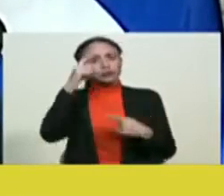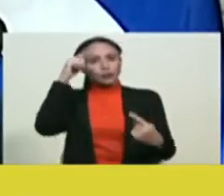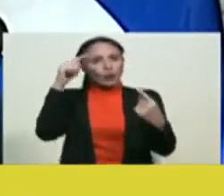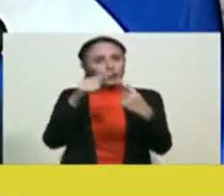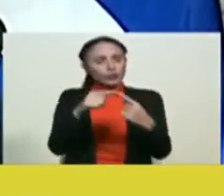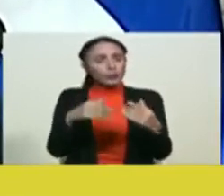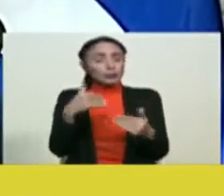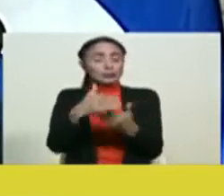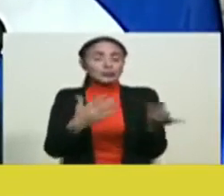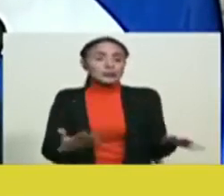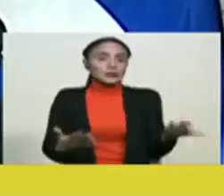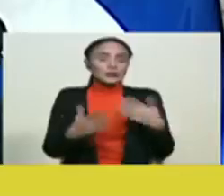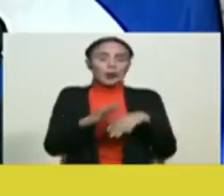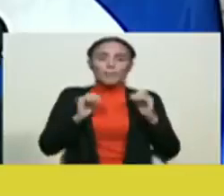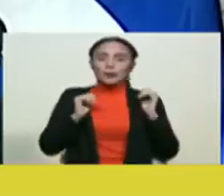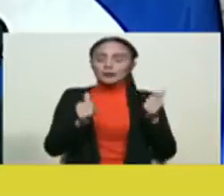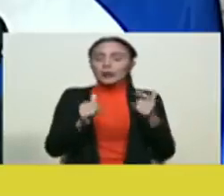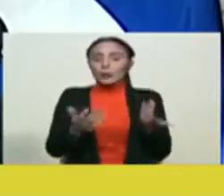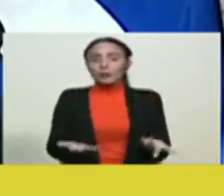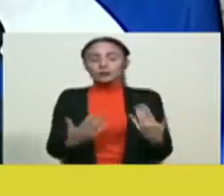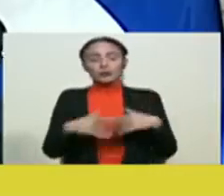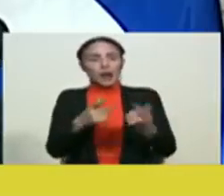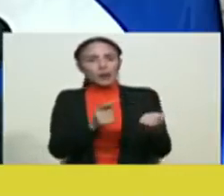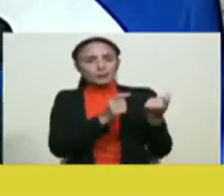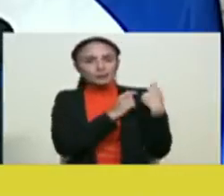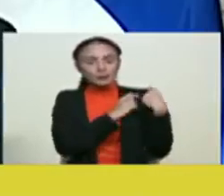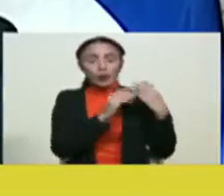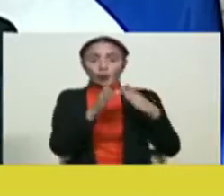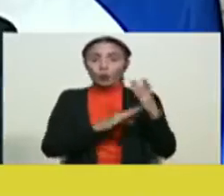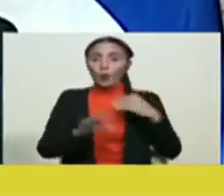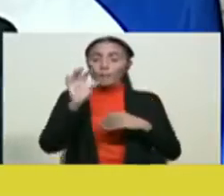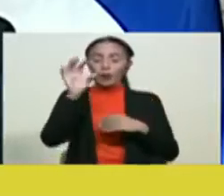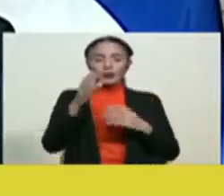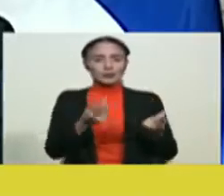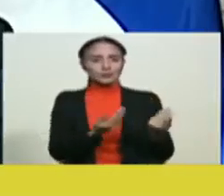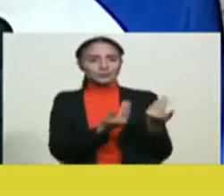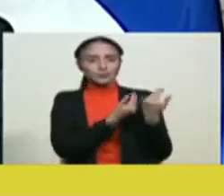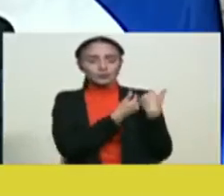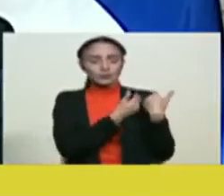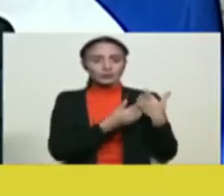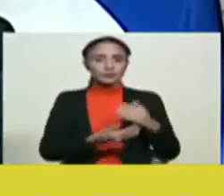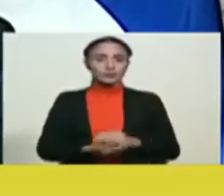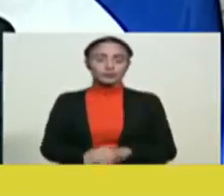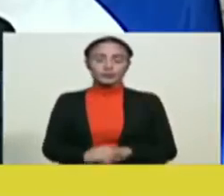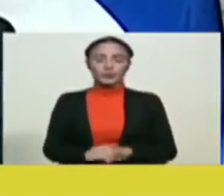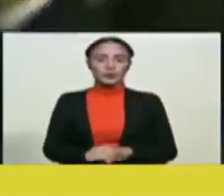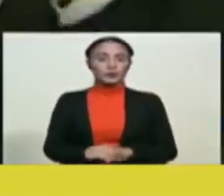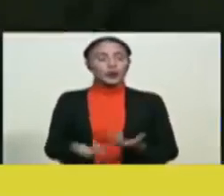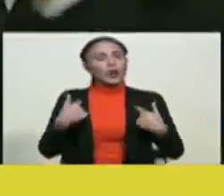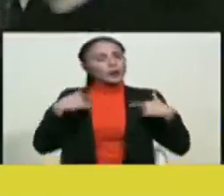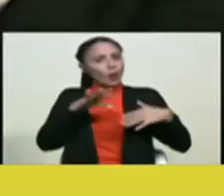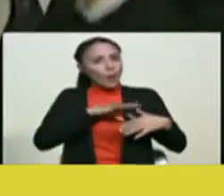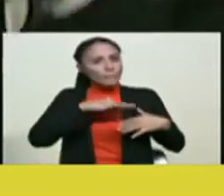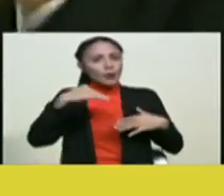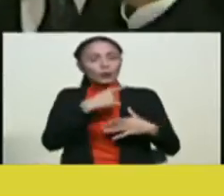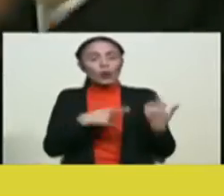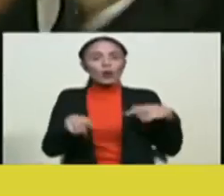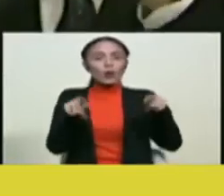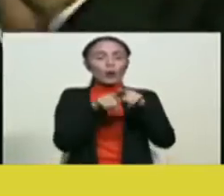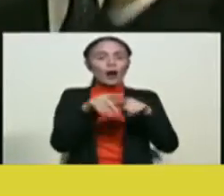tempranamente la batuta y la conducción de nuestras patrias aquí vamos con el espíritu de fidel